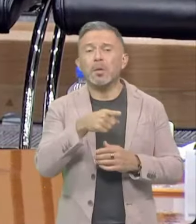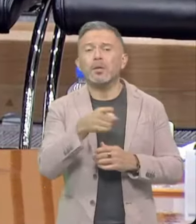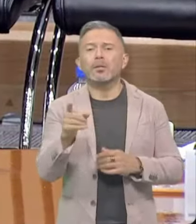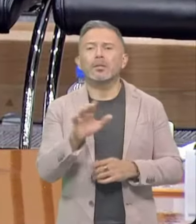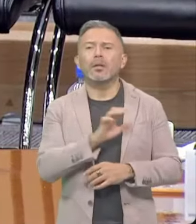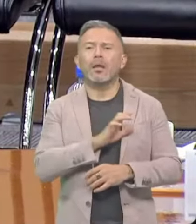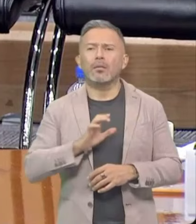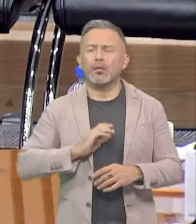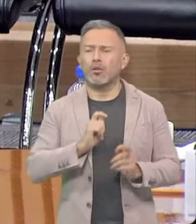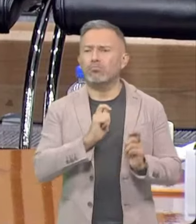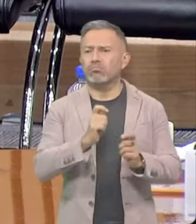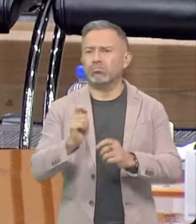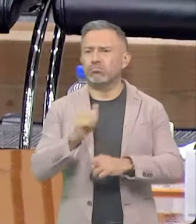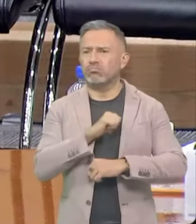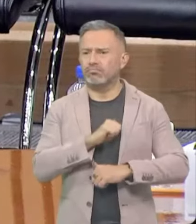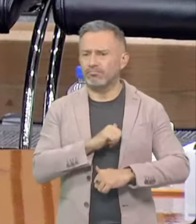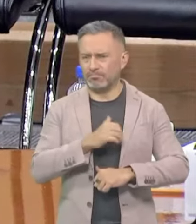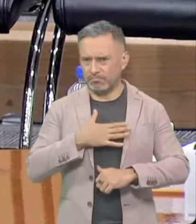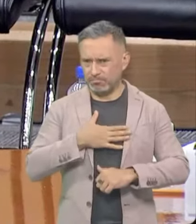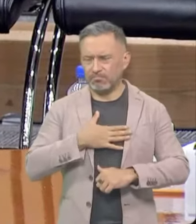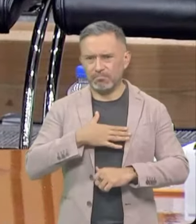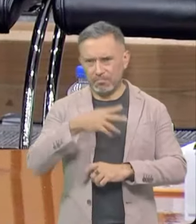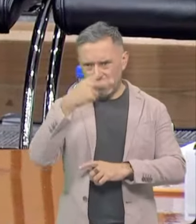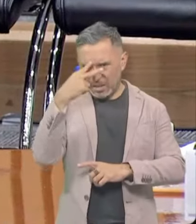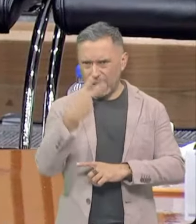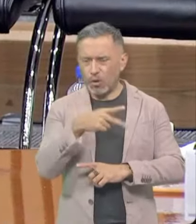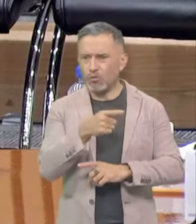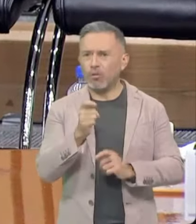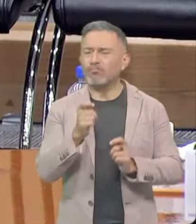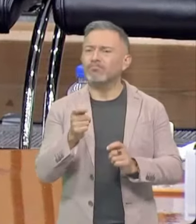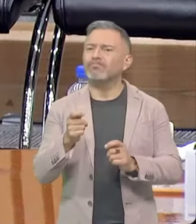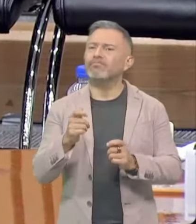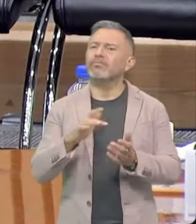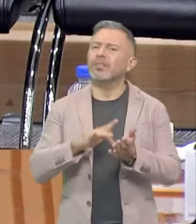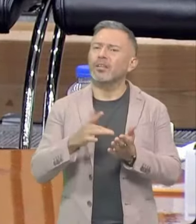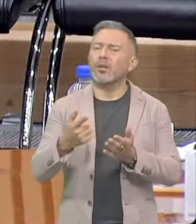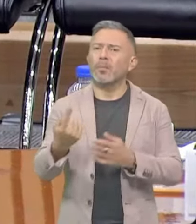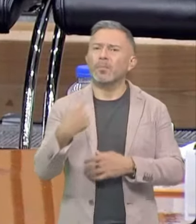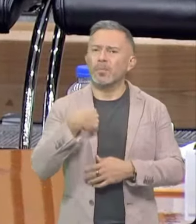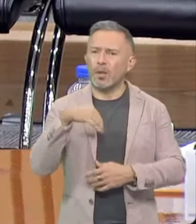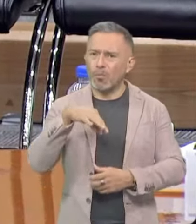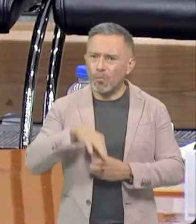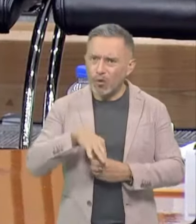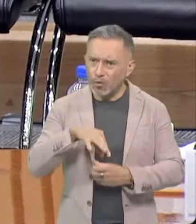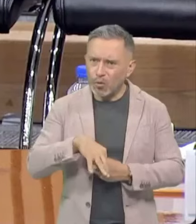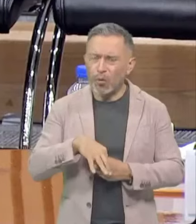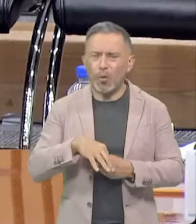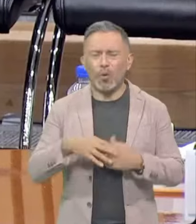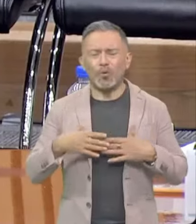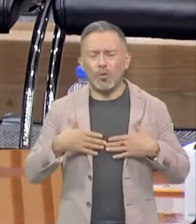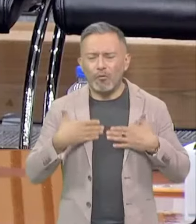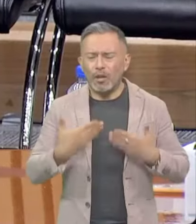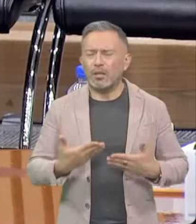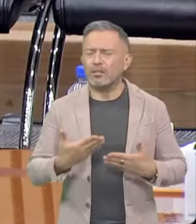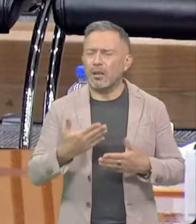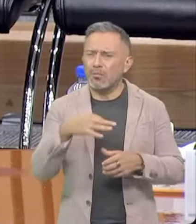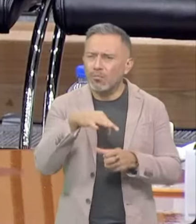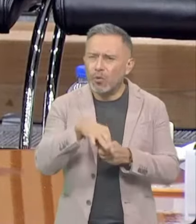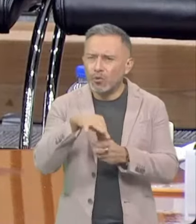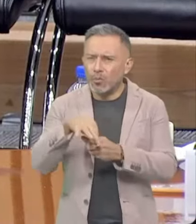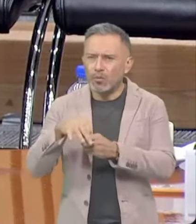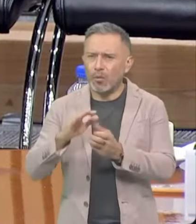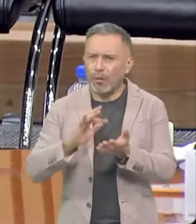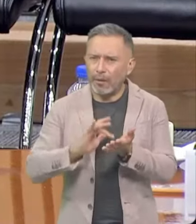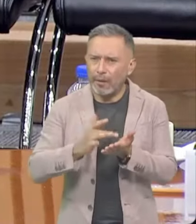popular de nuestra patria Gracias por el voto y la confianza emitidos por cada unao y cada uno de ellos